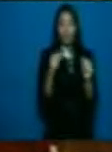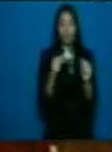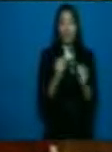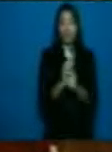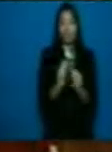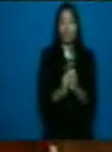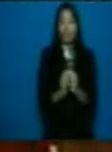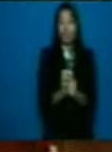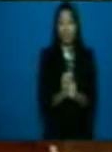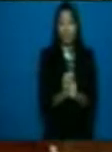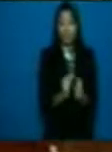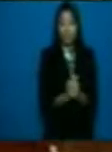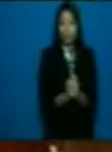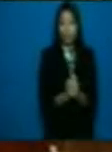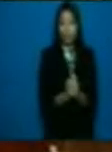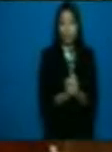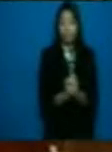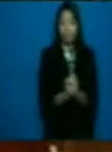conflicto